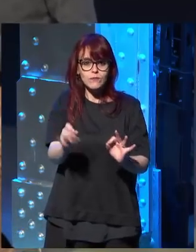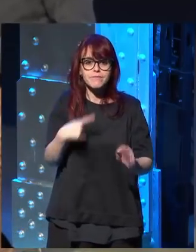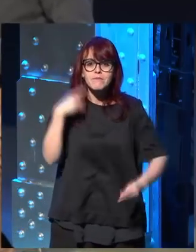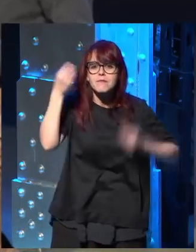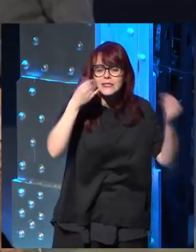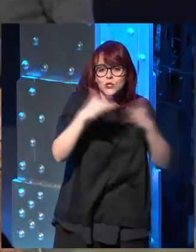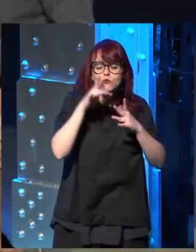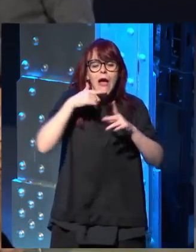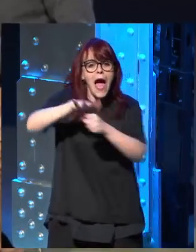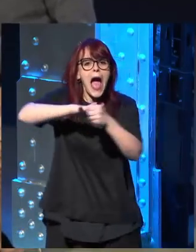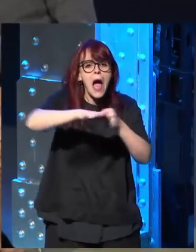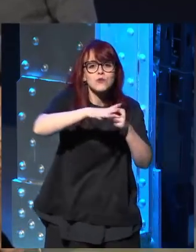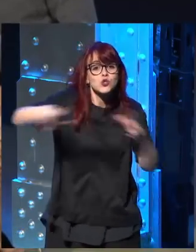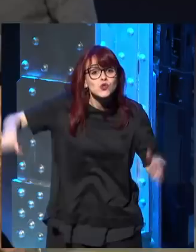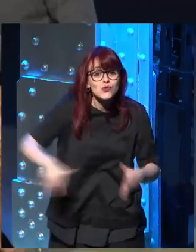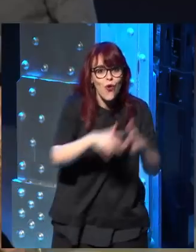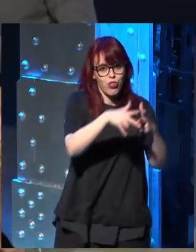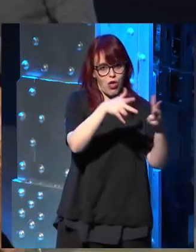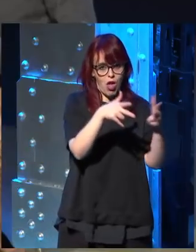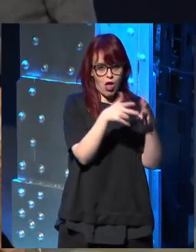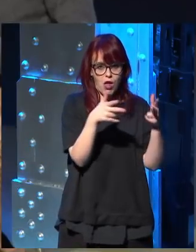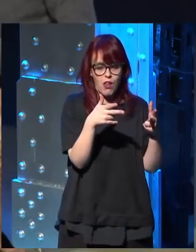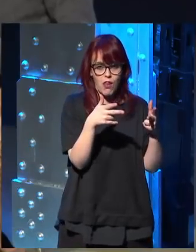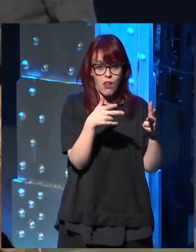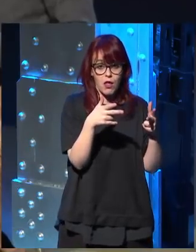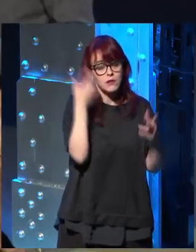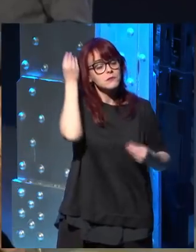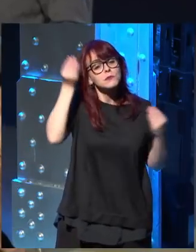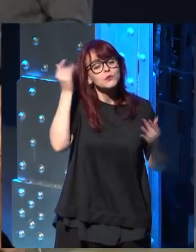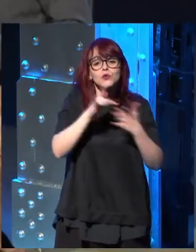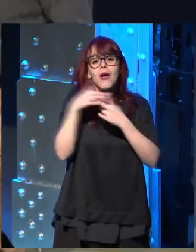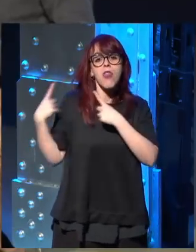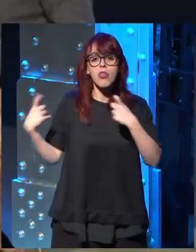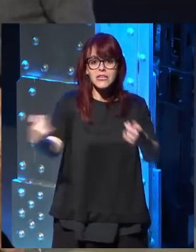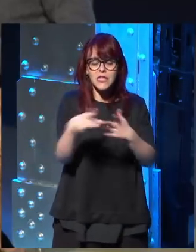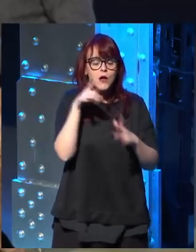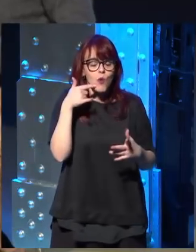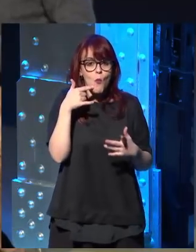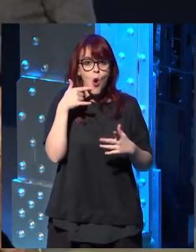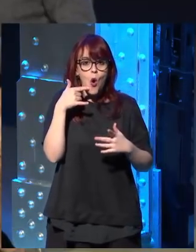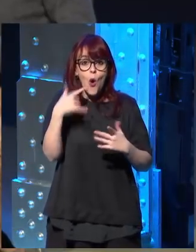una dimensión social y tiene que ver, claro, con la necesidad de una educación